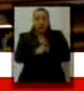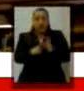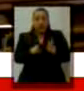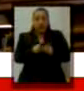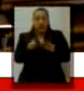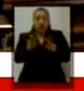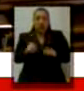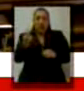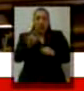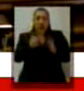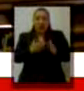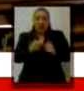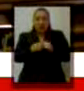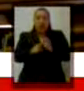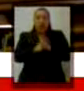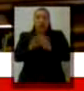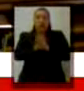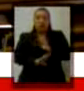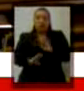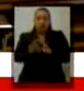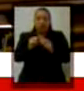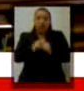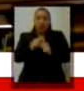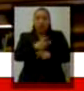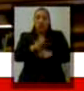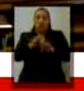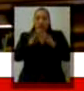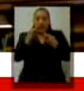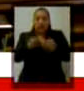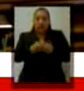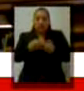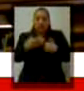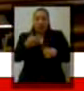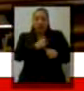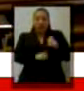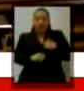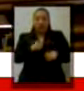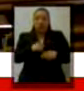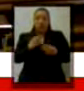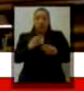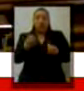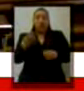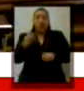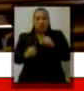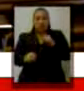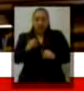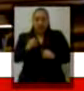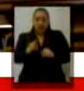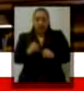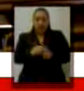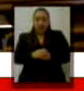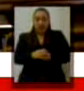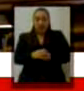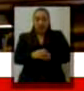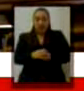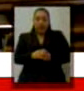único ordenado de la Ley de Protección frente a la Violencia Familiar, ha sufrido una serie de modificaciones, una serie